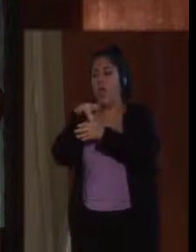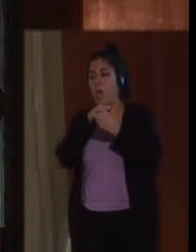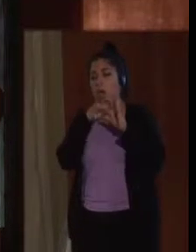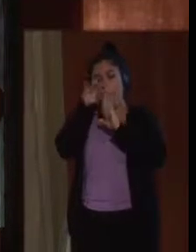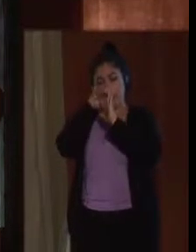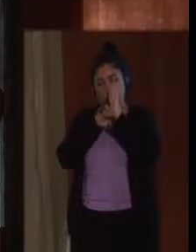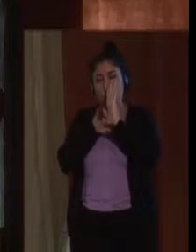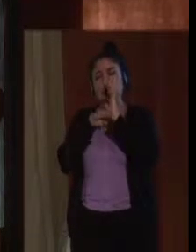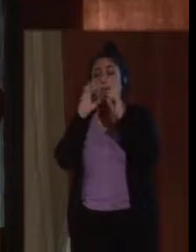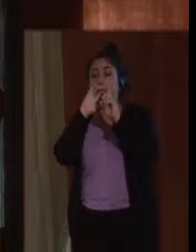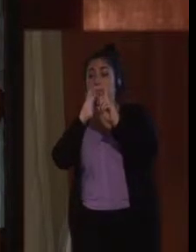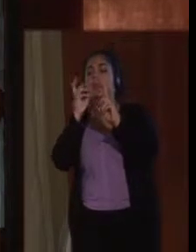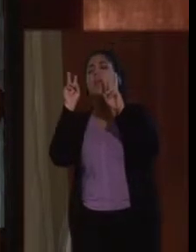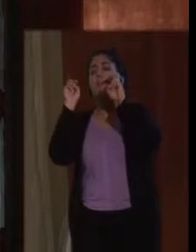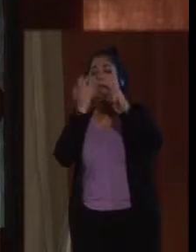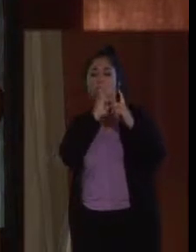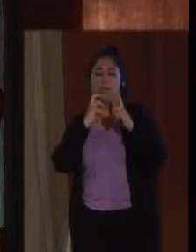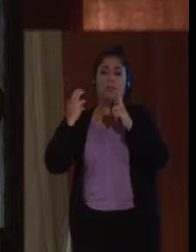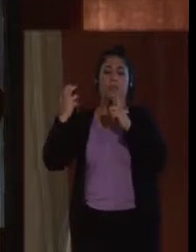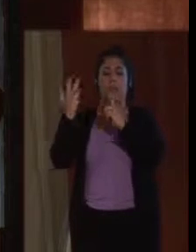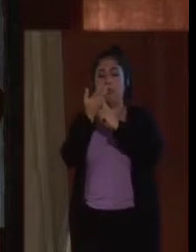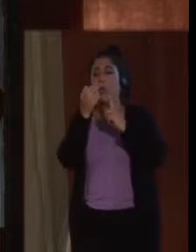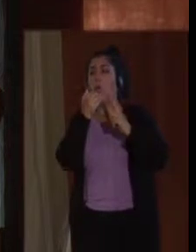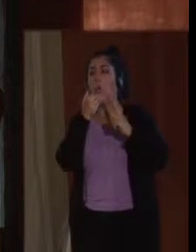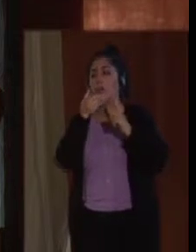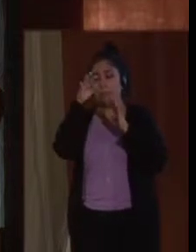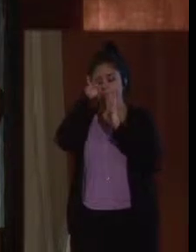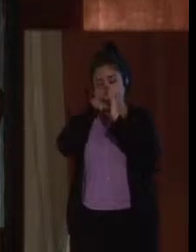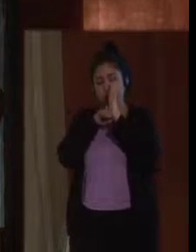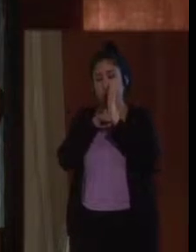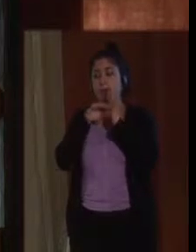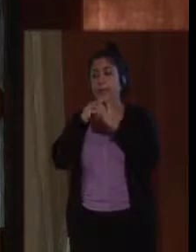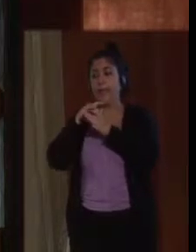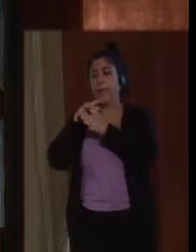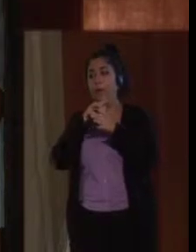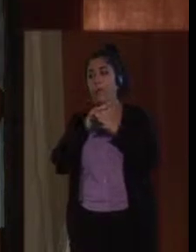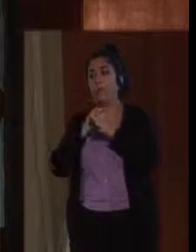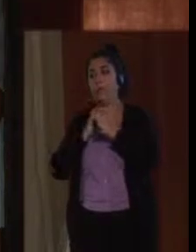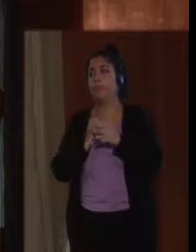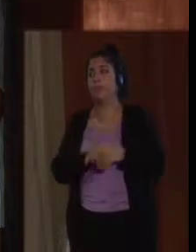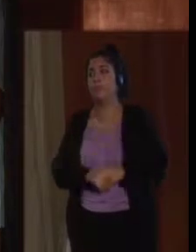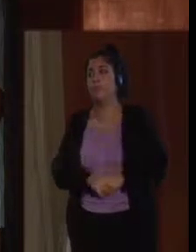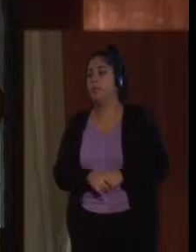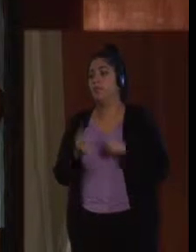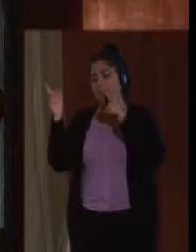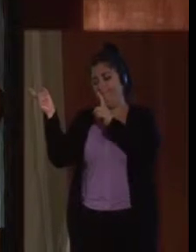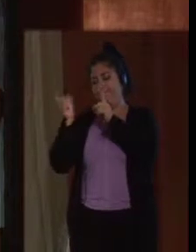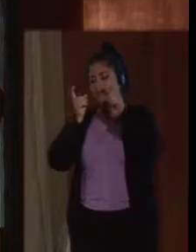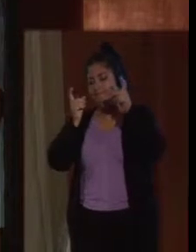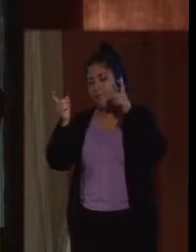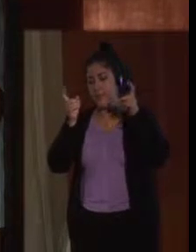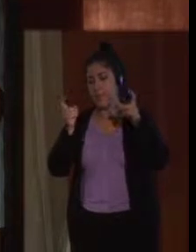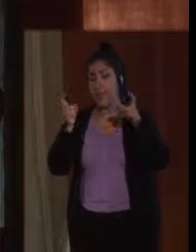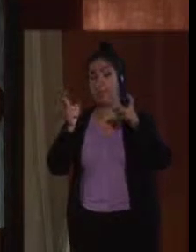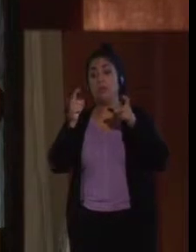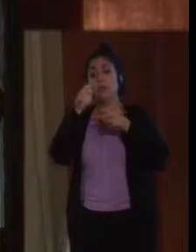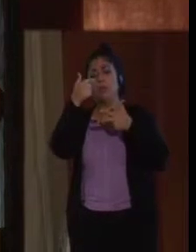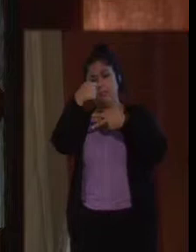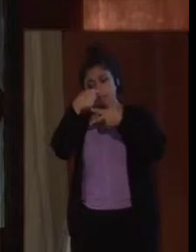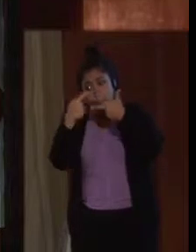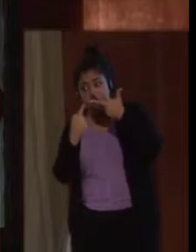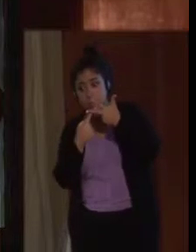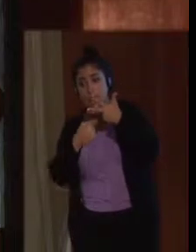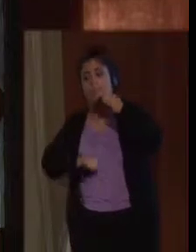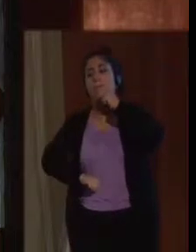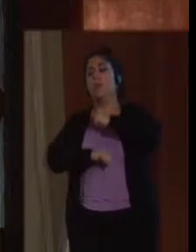sus bases sobre estos procesos de soporte, ¿no?, que son los puntos de entrada como priorización de